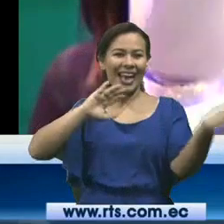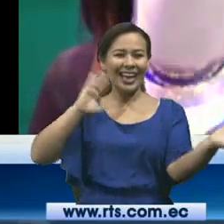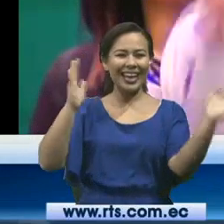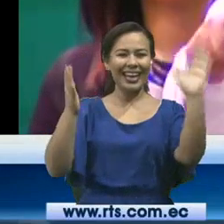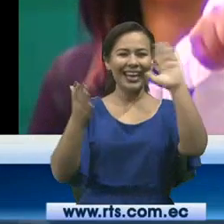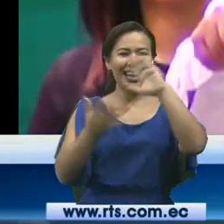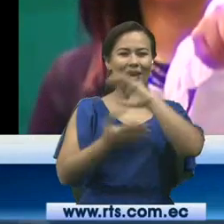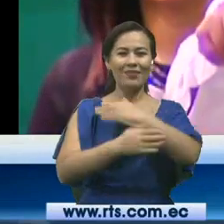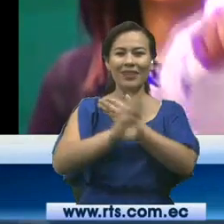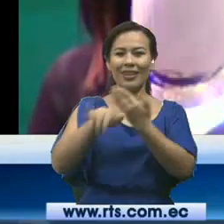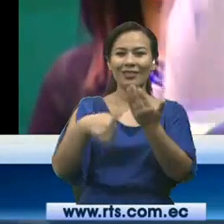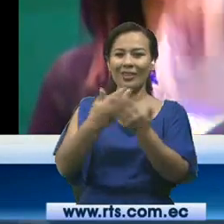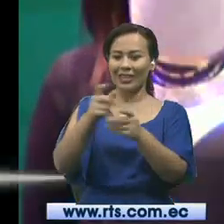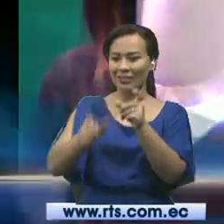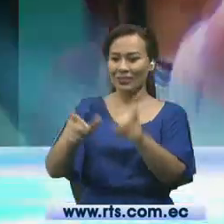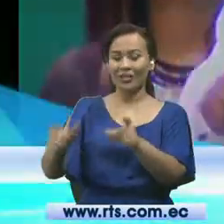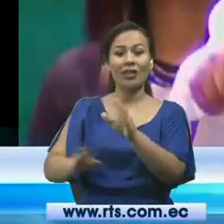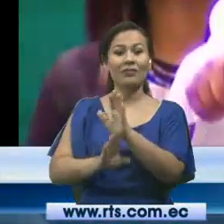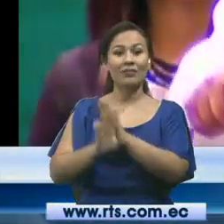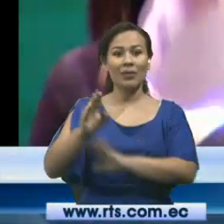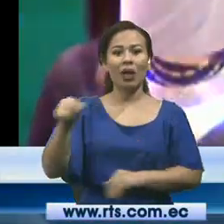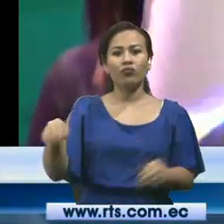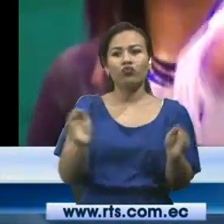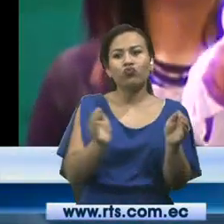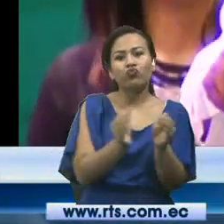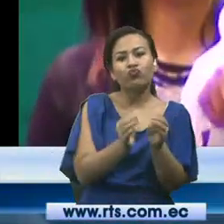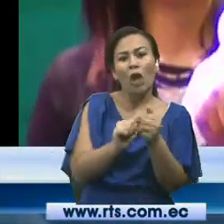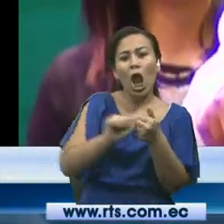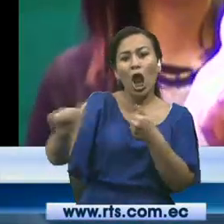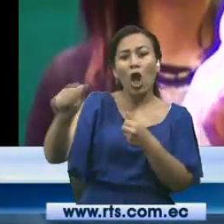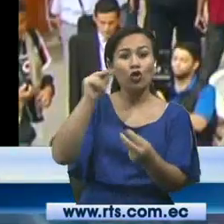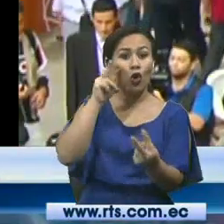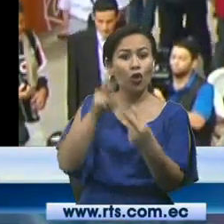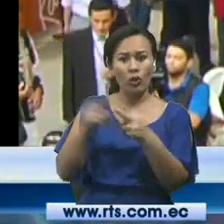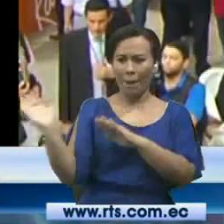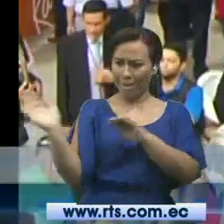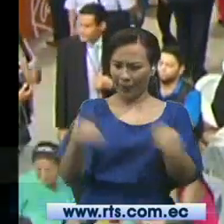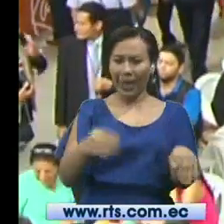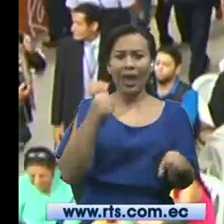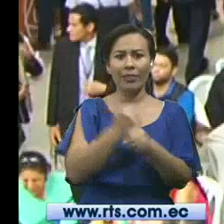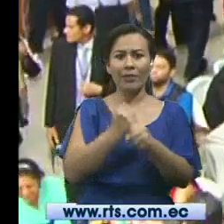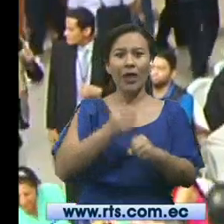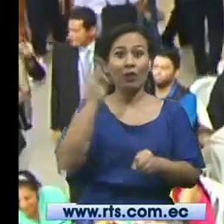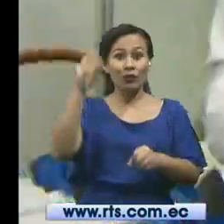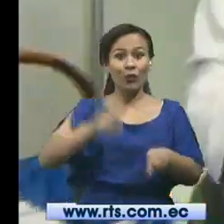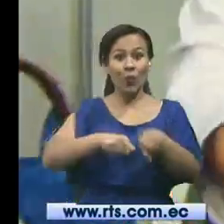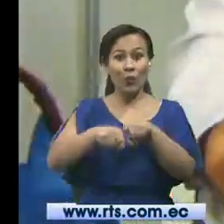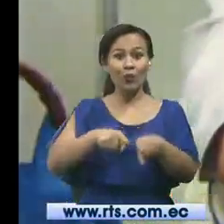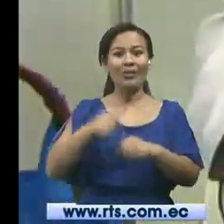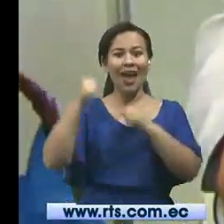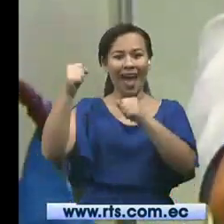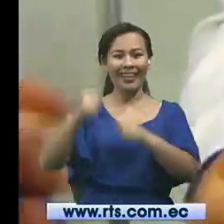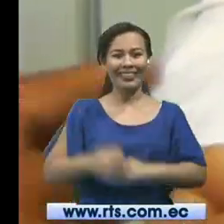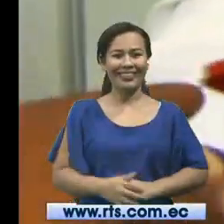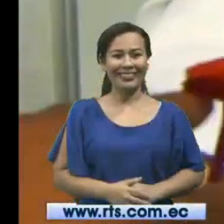vida a la gente, hacerla crecer, hacerla trabajar. Informó Lorena Baque.